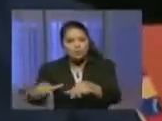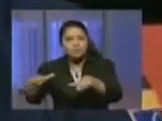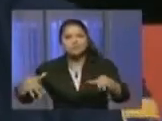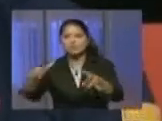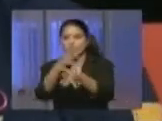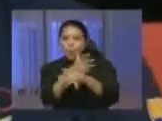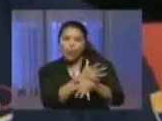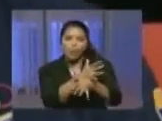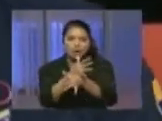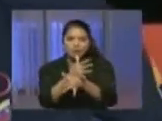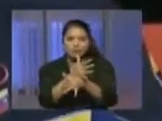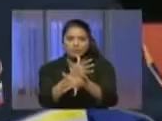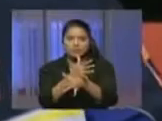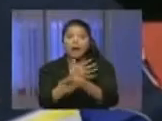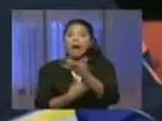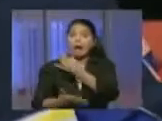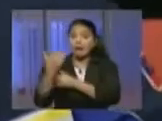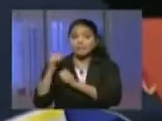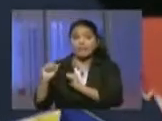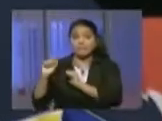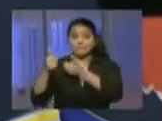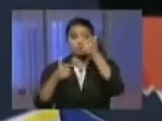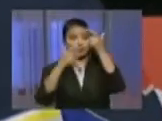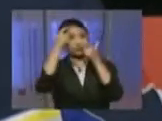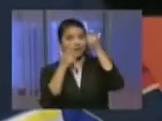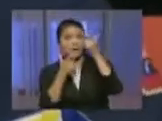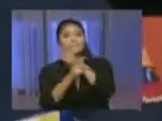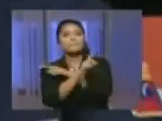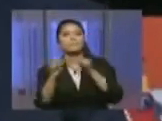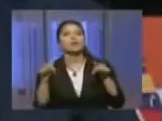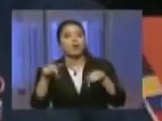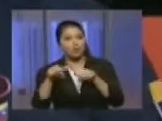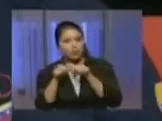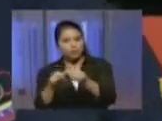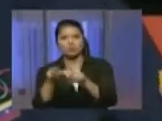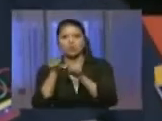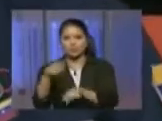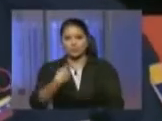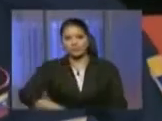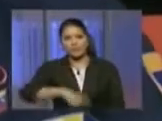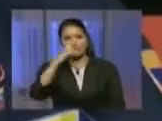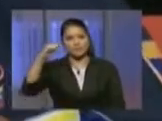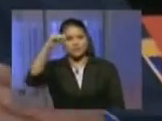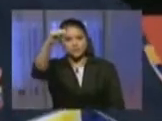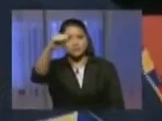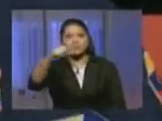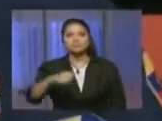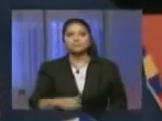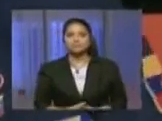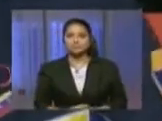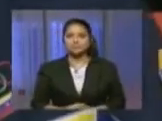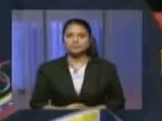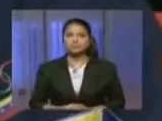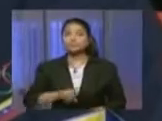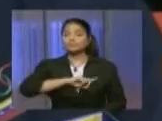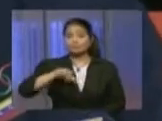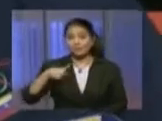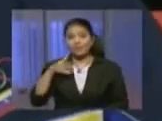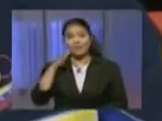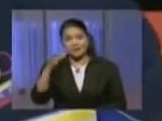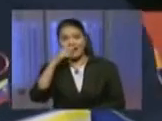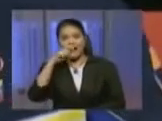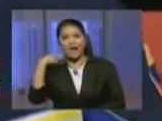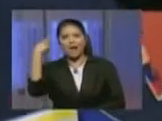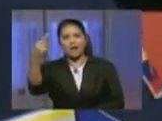dirigiendo usted presidente Nicolás Maduro decirle presidente en esa idea de la ruta Tokio 2020 que no hemos propuesto como equipo